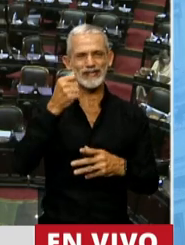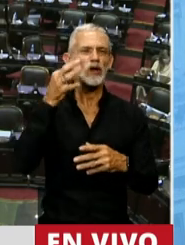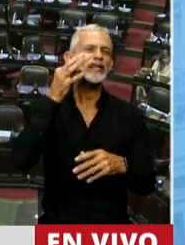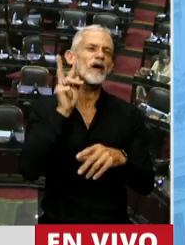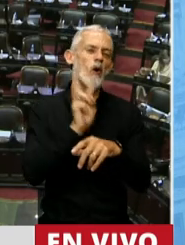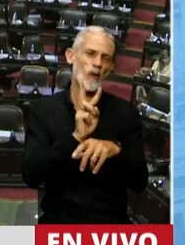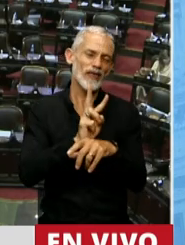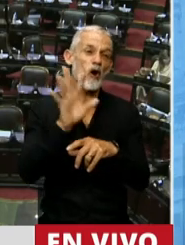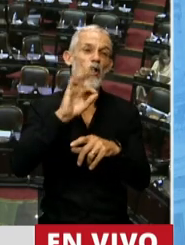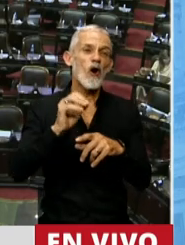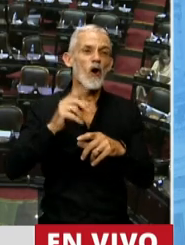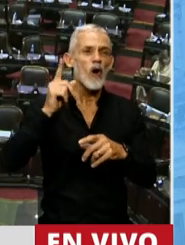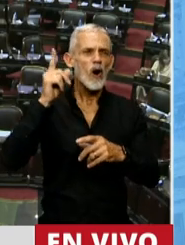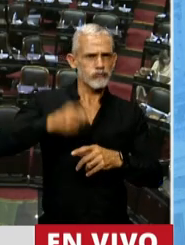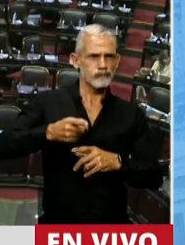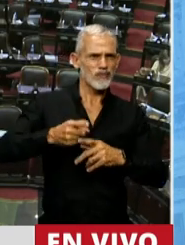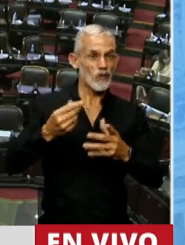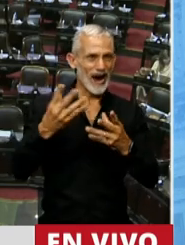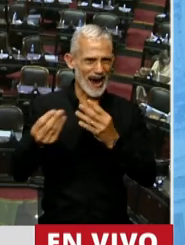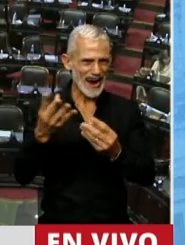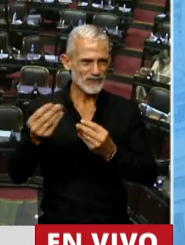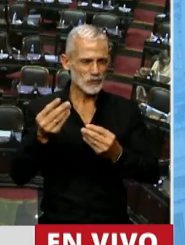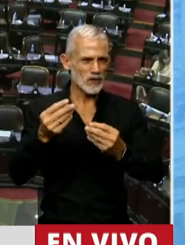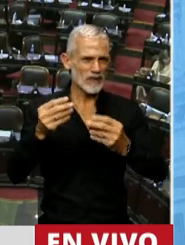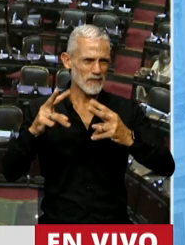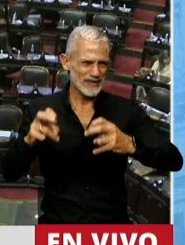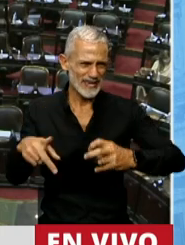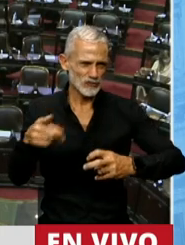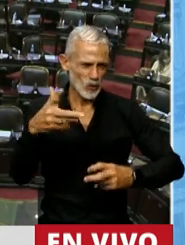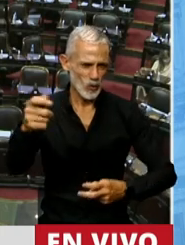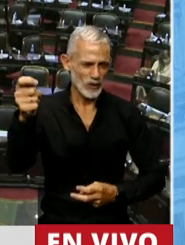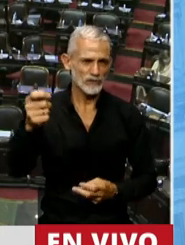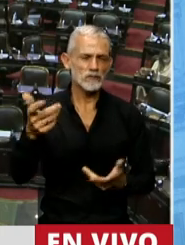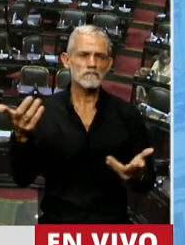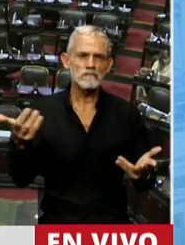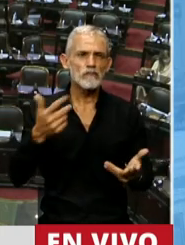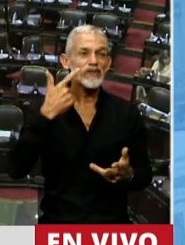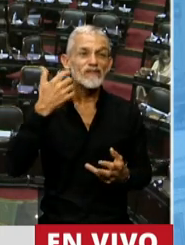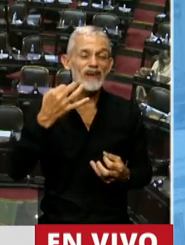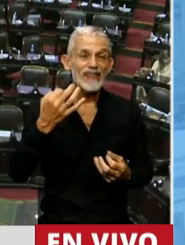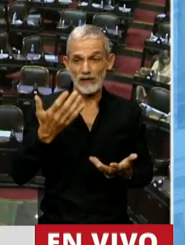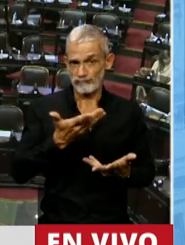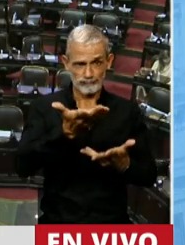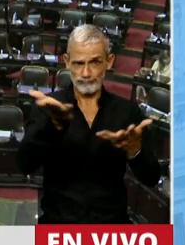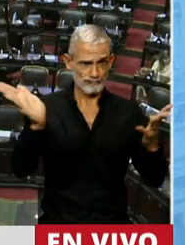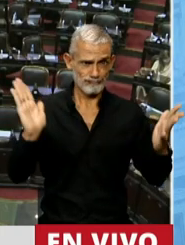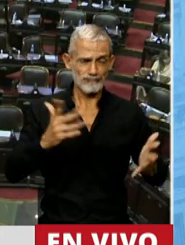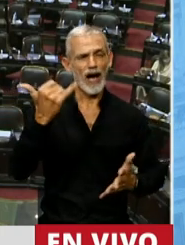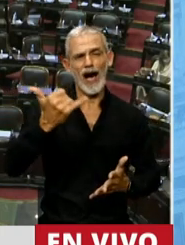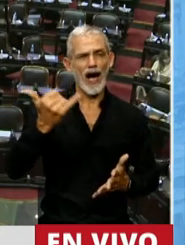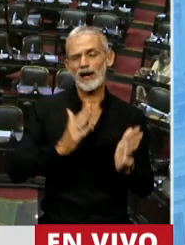protegidos y los imputados colaboradores. Presidente, creo que la única verdad es la realidad, y la realidad ha